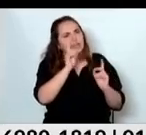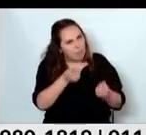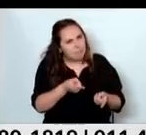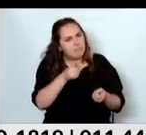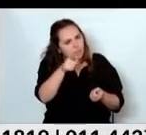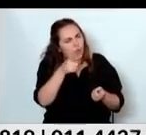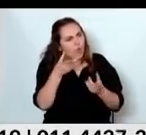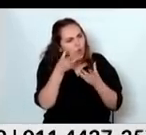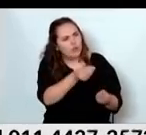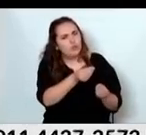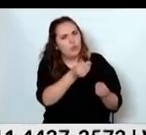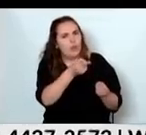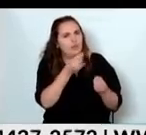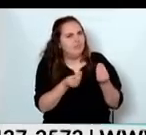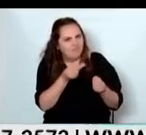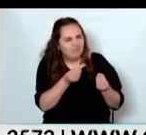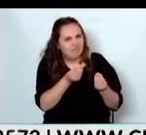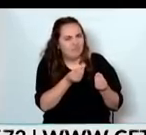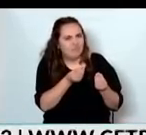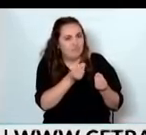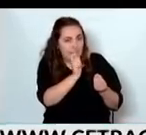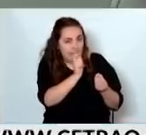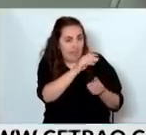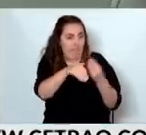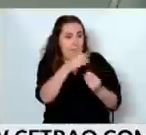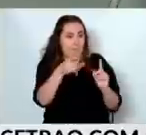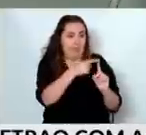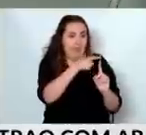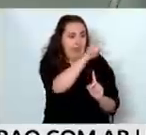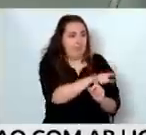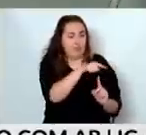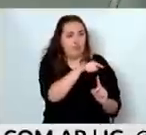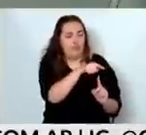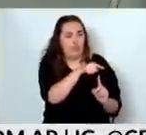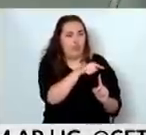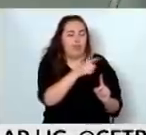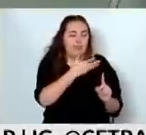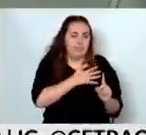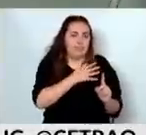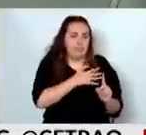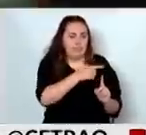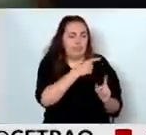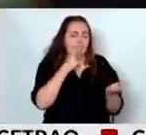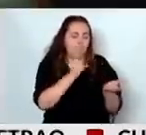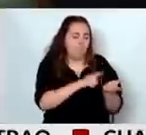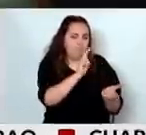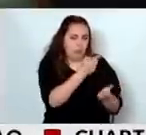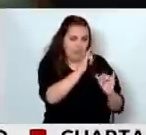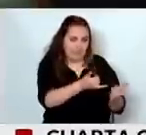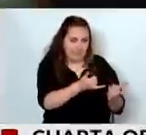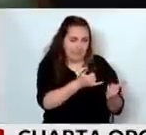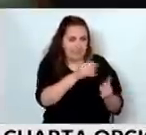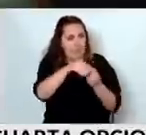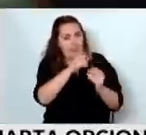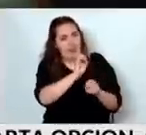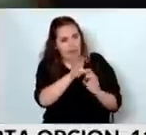bien y acompañás. Sí. A las familias, sí. De alguien que quizá lamentablemente lo hizo. Sí. Todos los días me escribe una